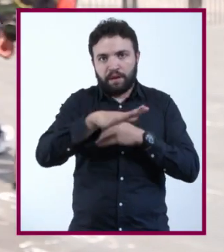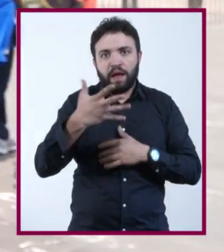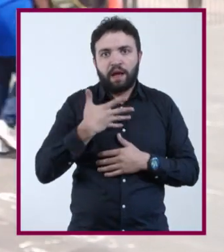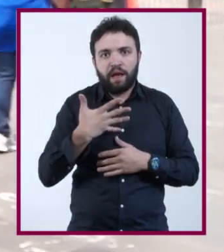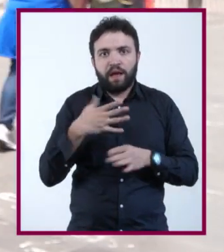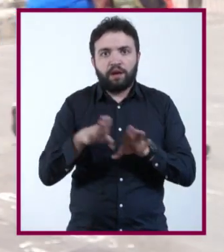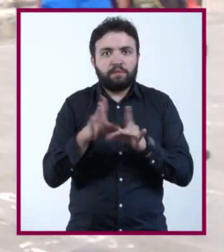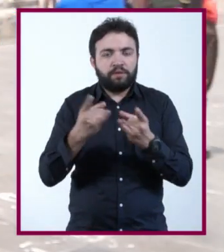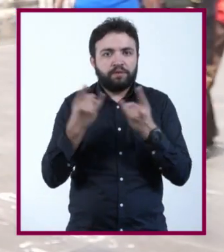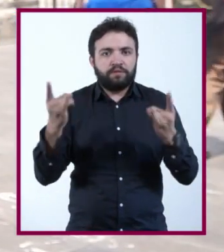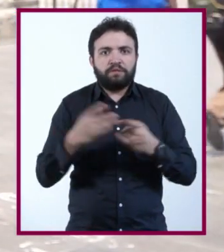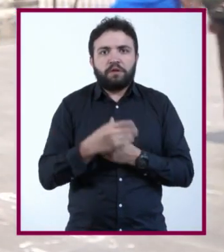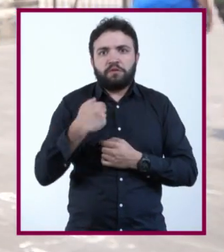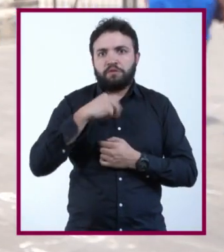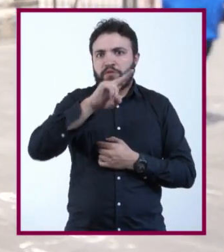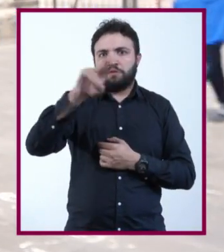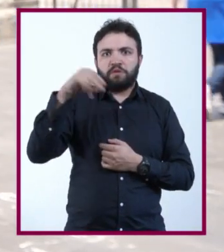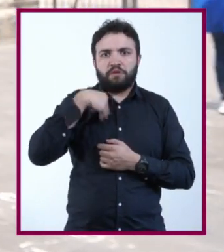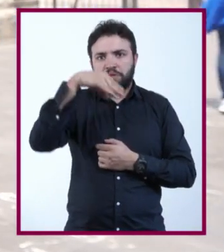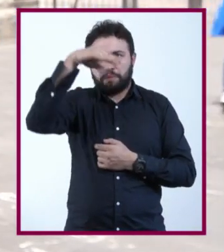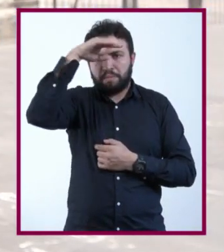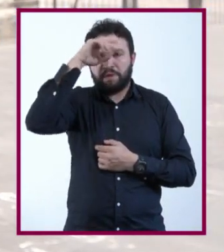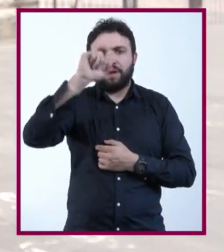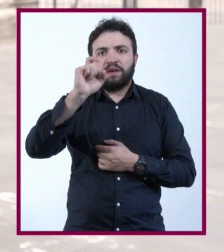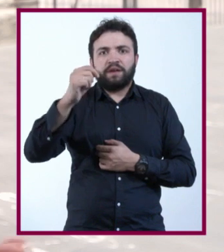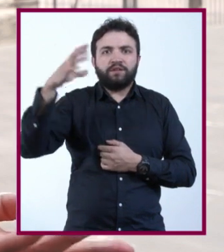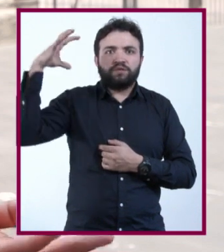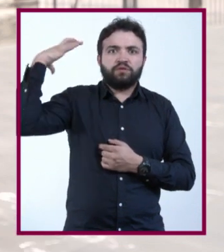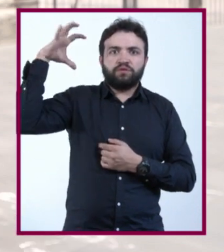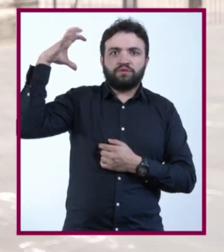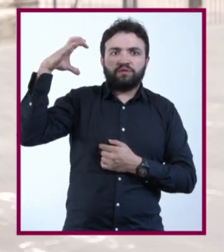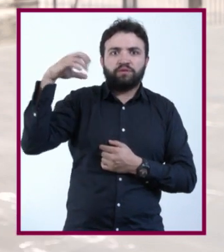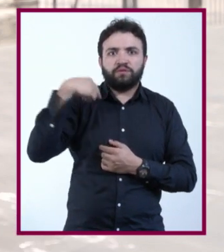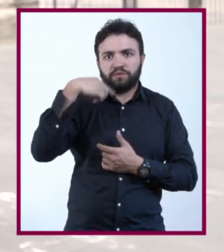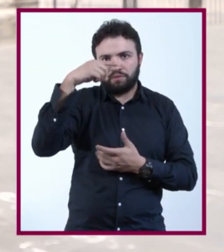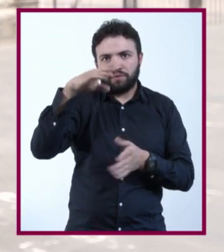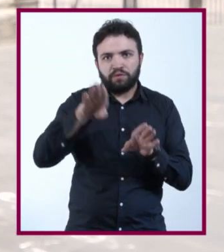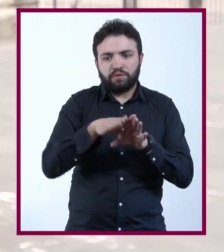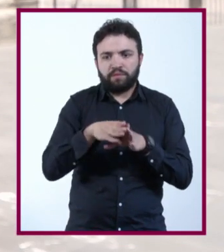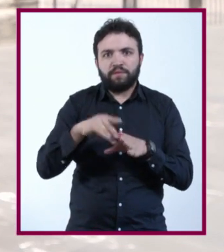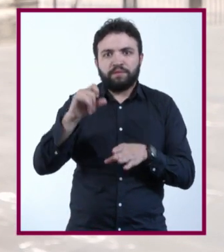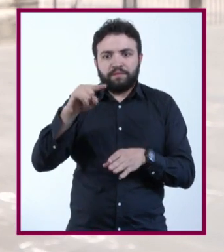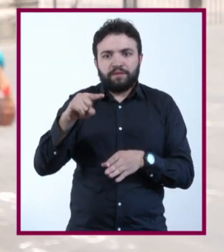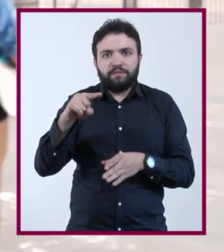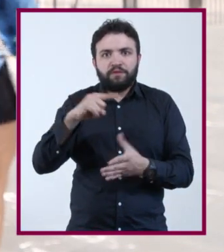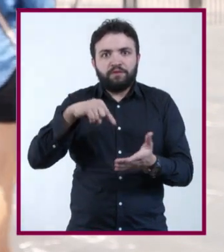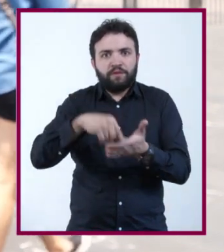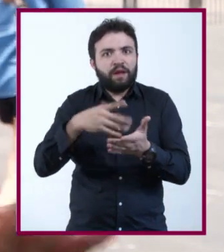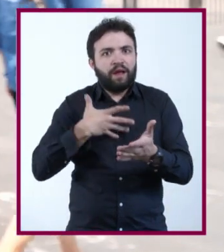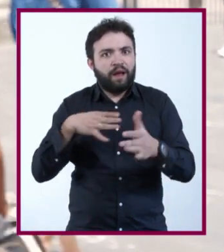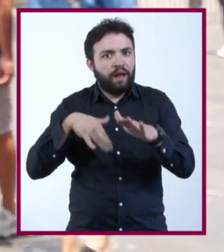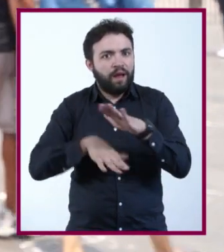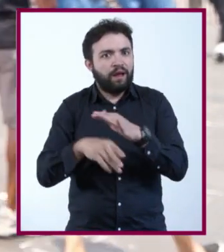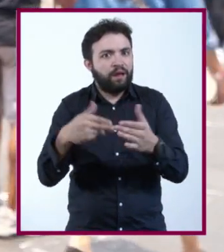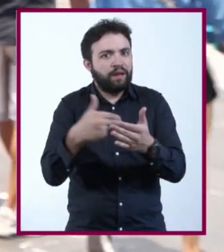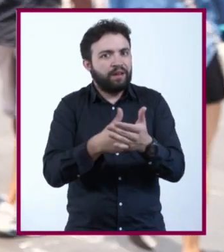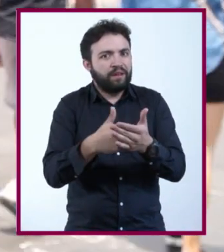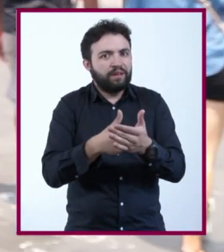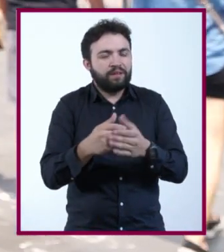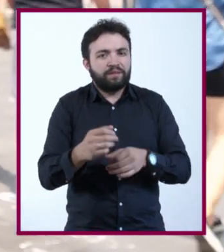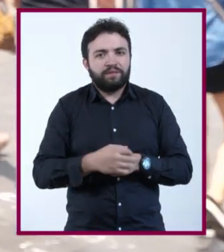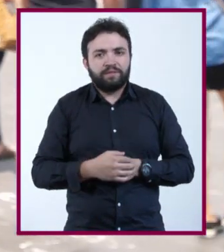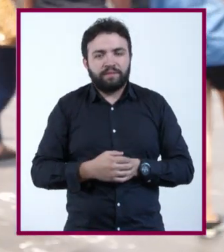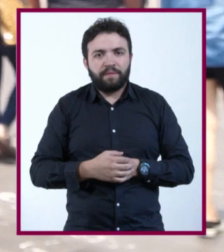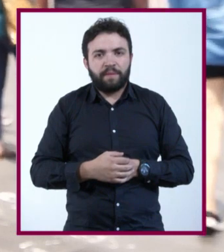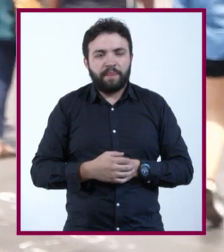hay vestigios. Yo nunca me imaginé que nuestra famosa Piedra del Sol en algún momento fue parte constructiva de la catedral, así como nos platicó